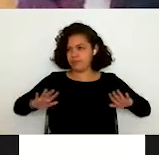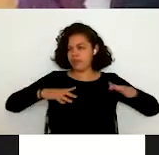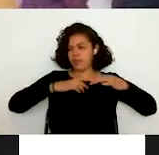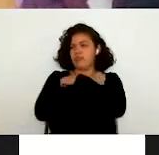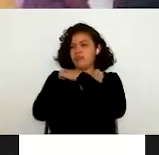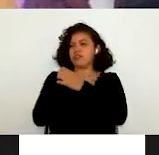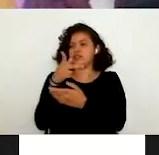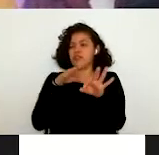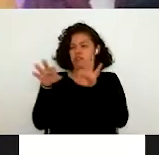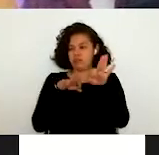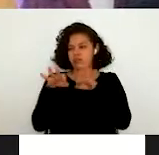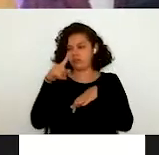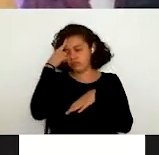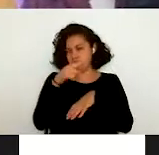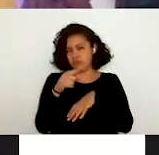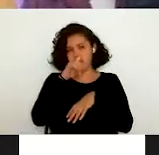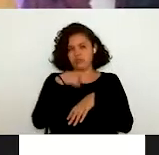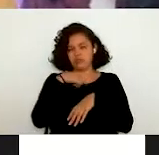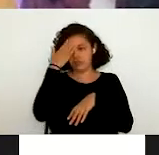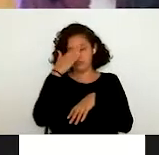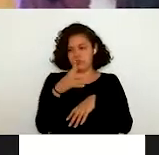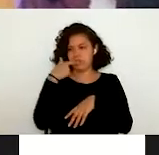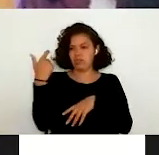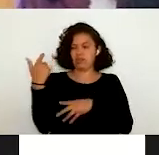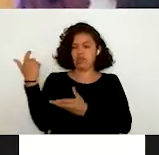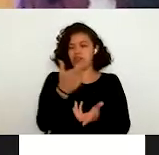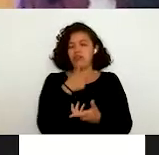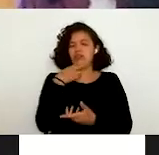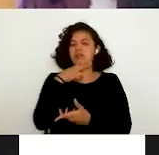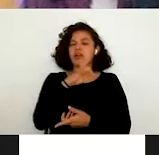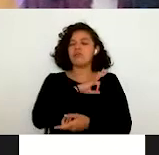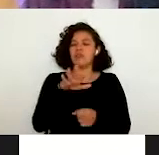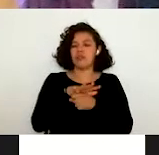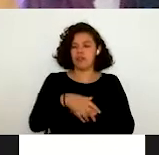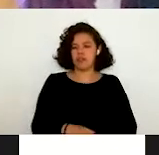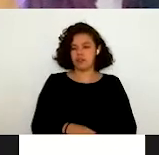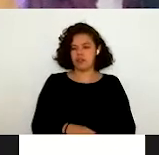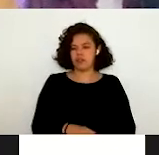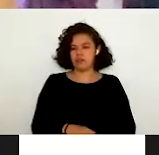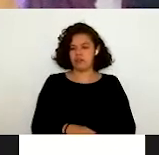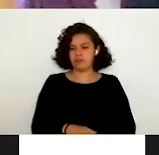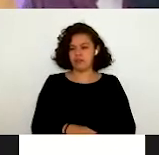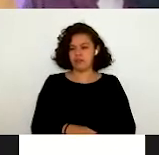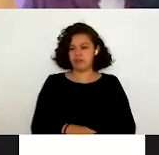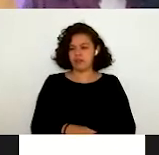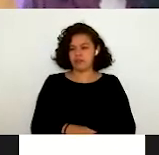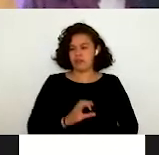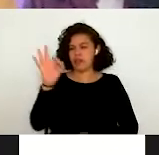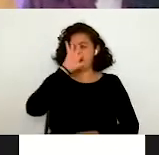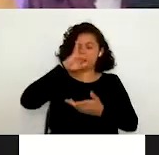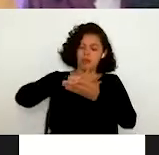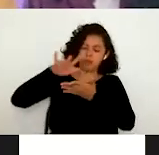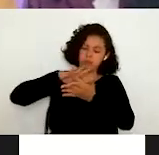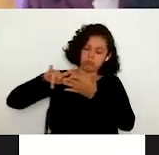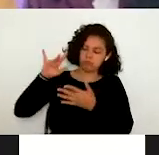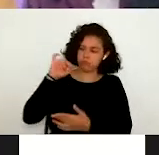laborales, también para yo saber qué recursos puedo llevar, ¿no? Si puedo llevar lecturas, ¿no?